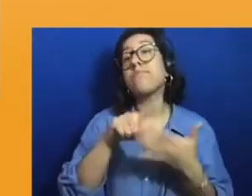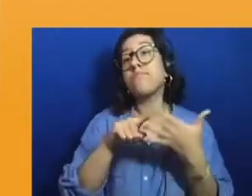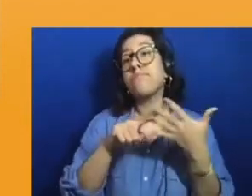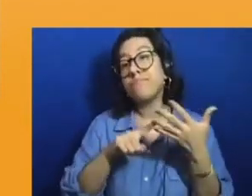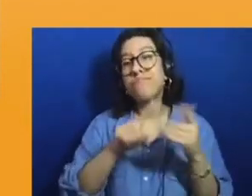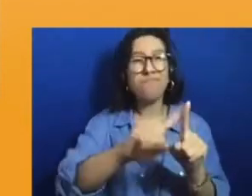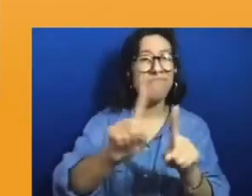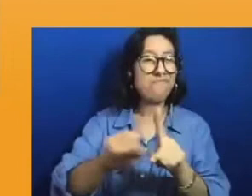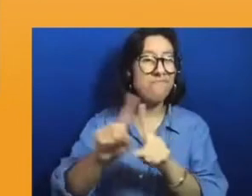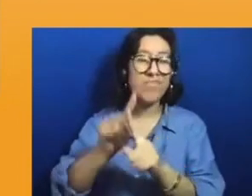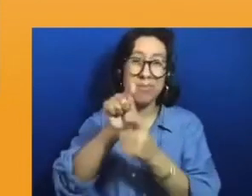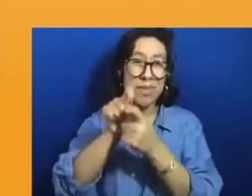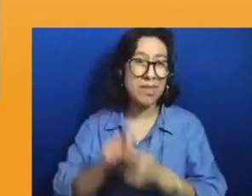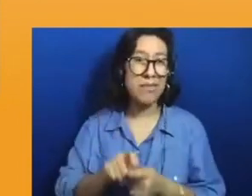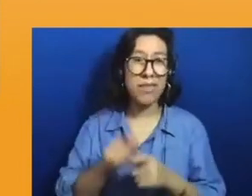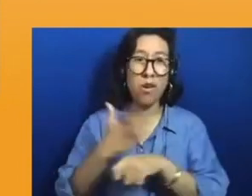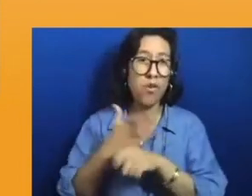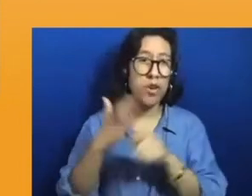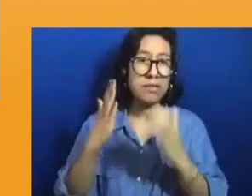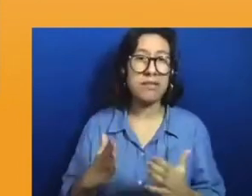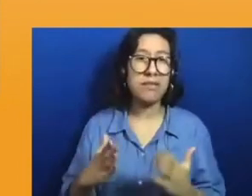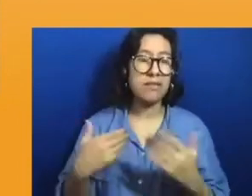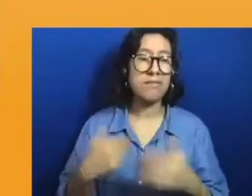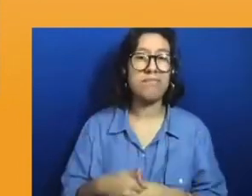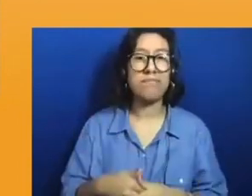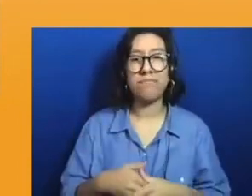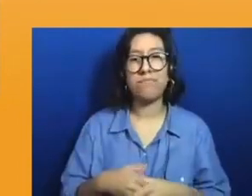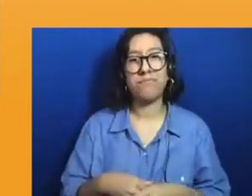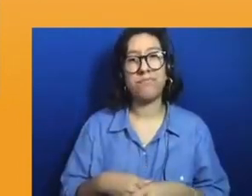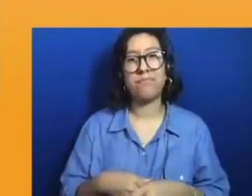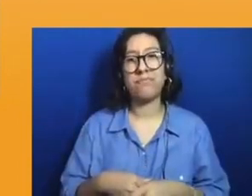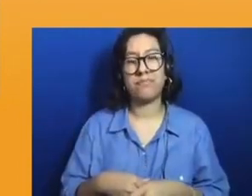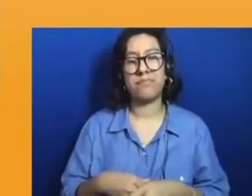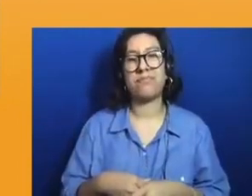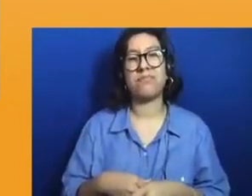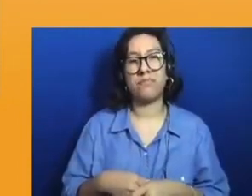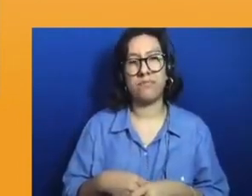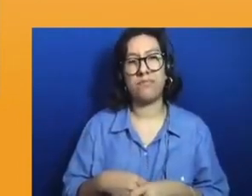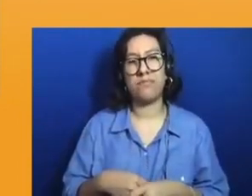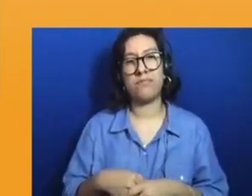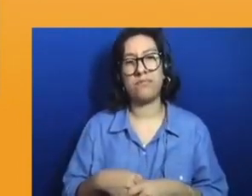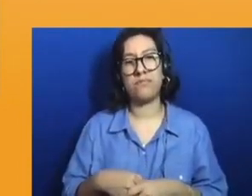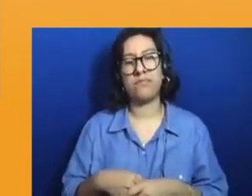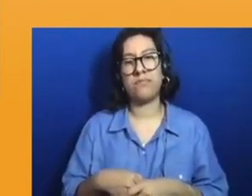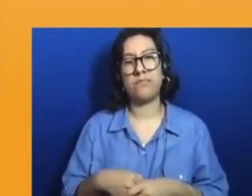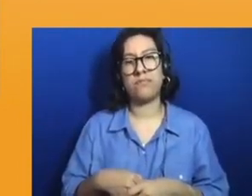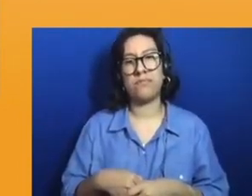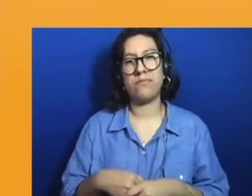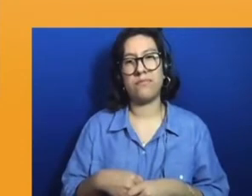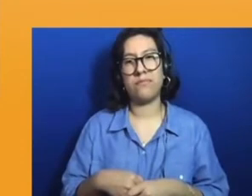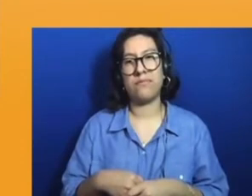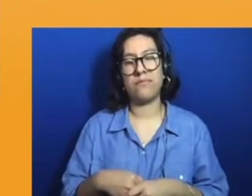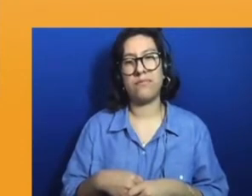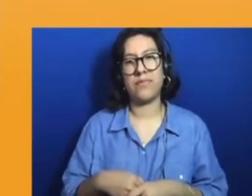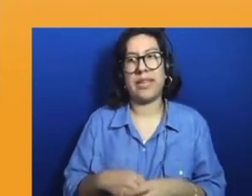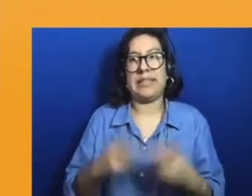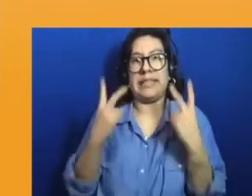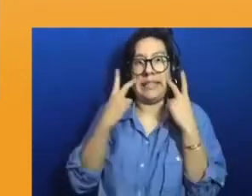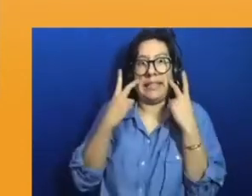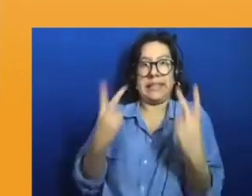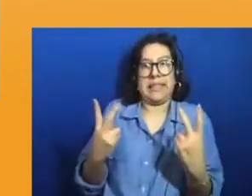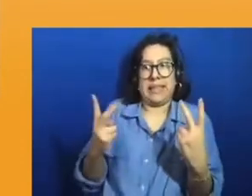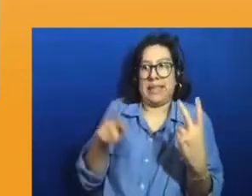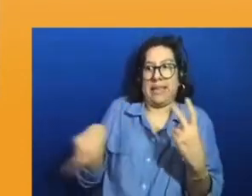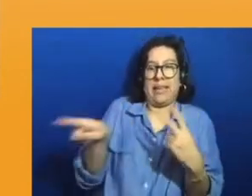canta, alguien que toca flauta, alguien que toca ritmo, y el poder ver qué tan integral es